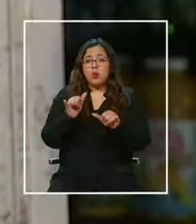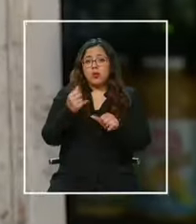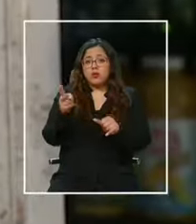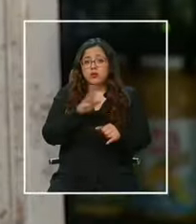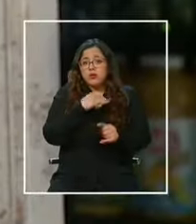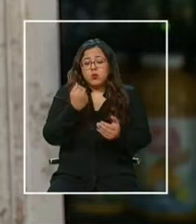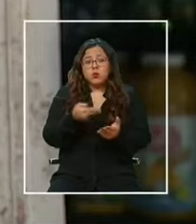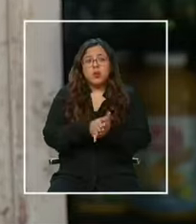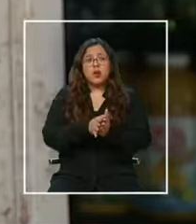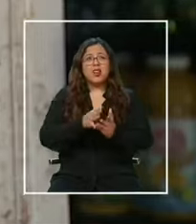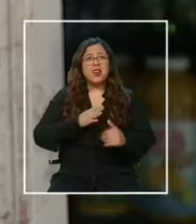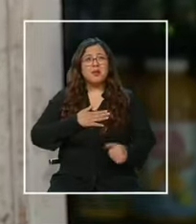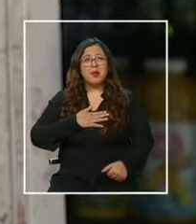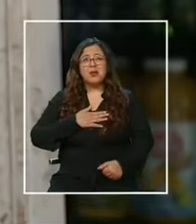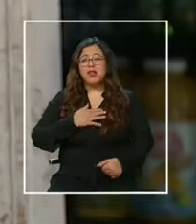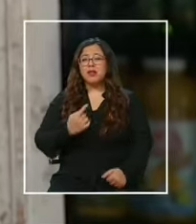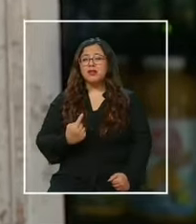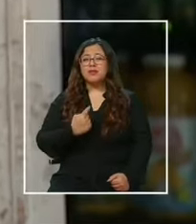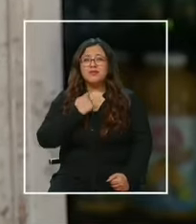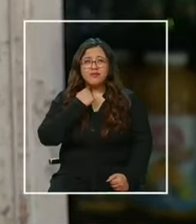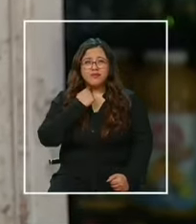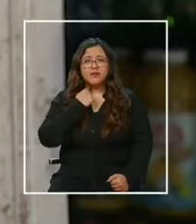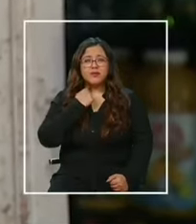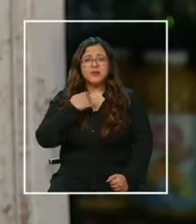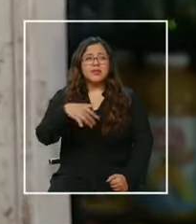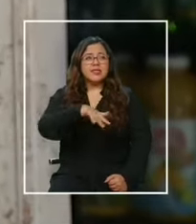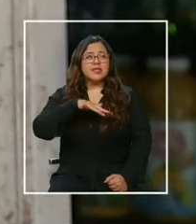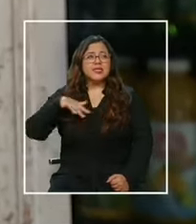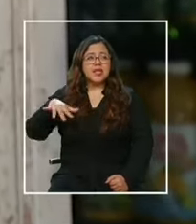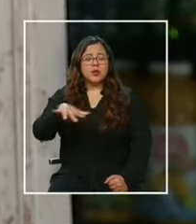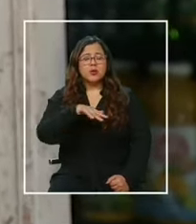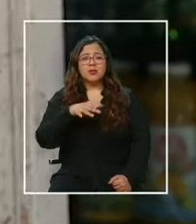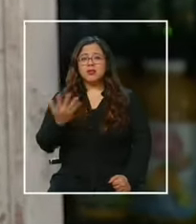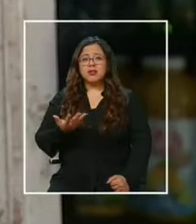deja perplejo esta situación porque